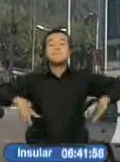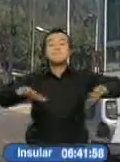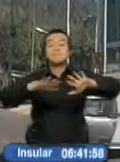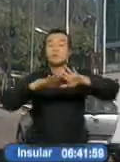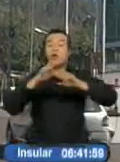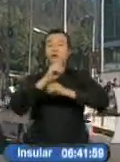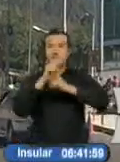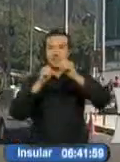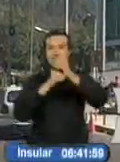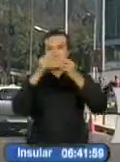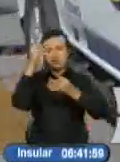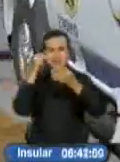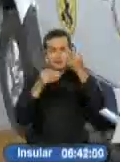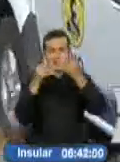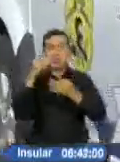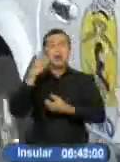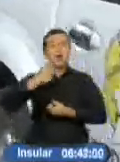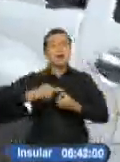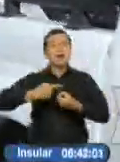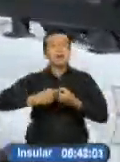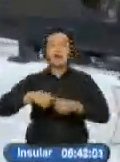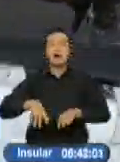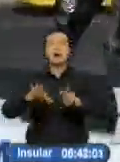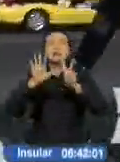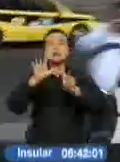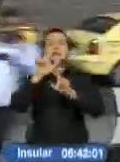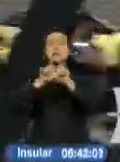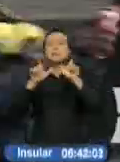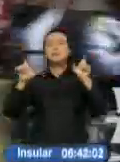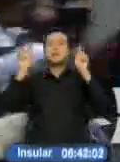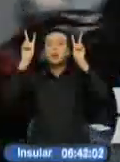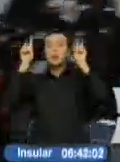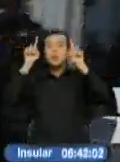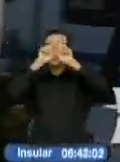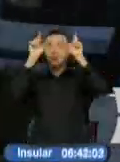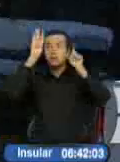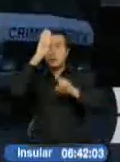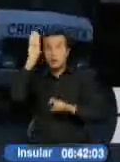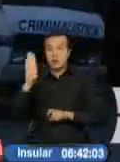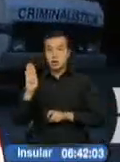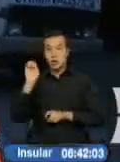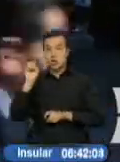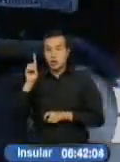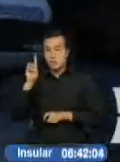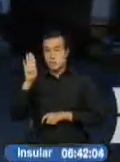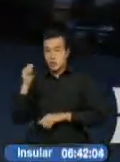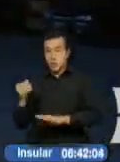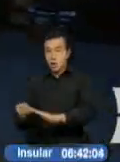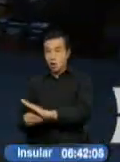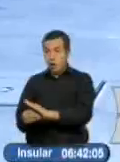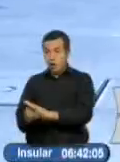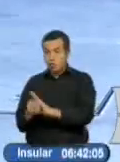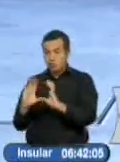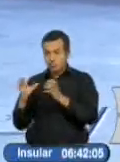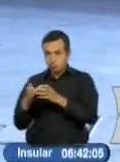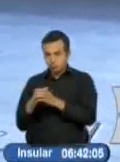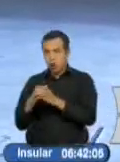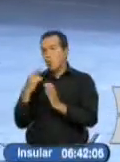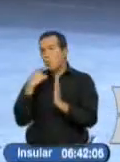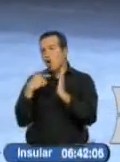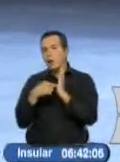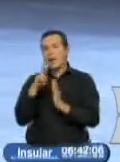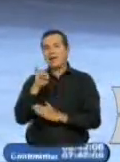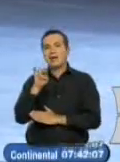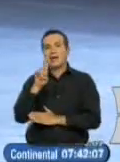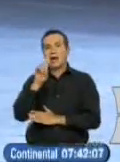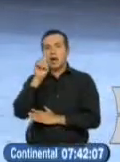de criminalística en Quito, asistieron los 7 vinculados en el presunto delito de asociación ilícita en el caso Odebrecht. Entre ellos